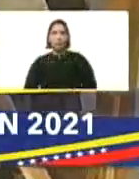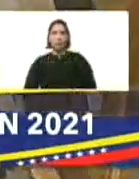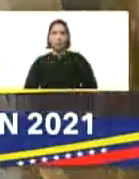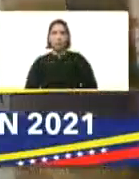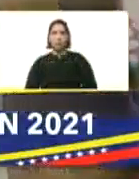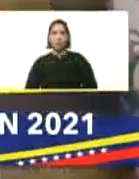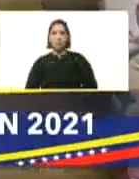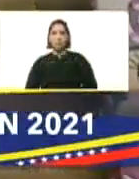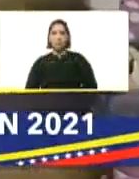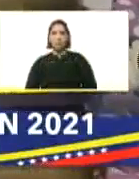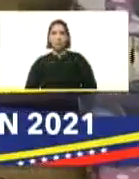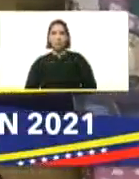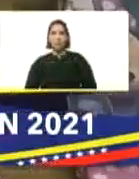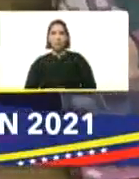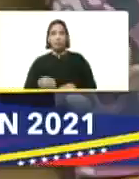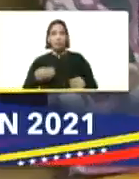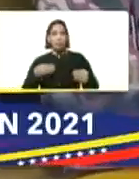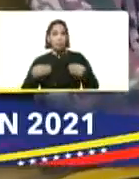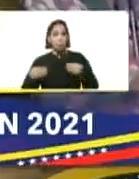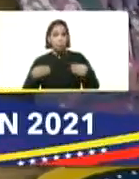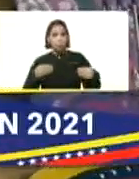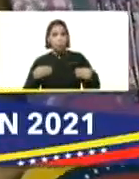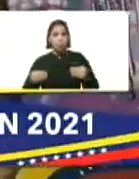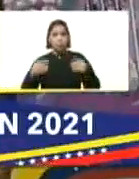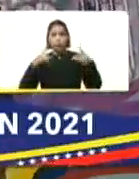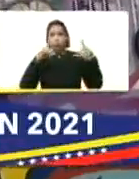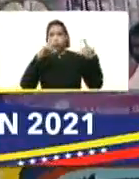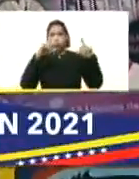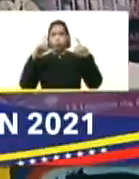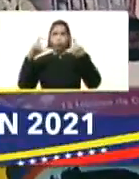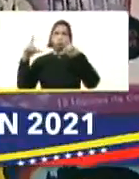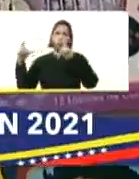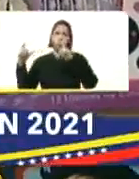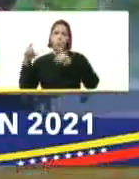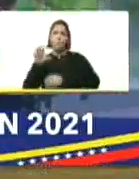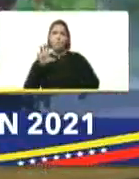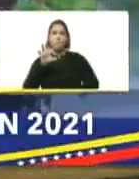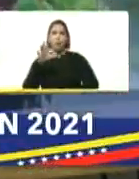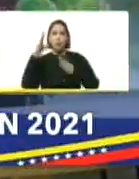de la plástica, la fotografía de Vietnam.